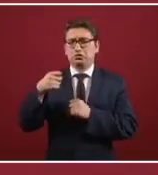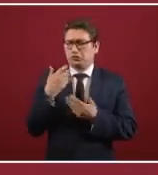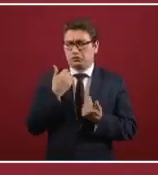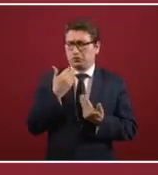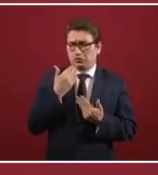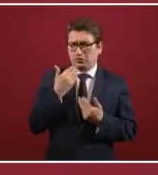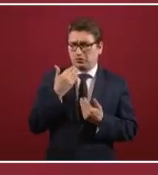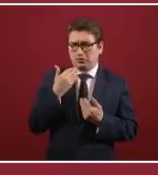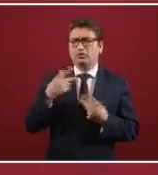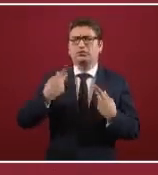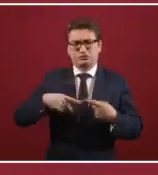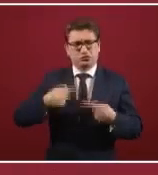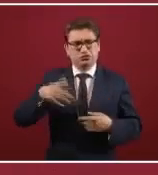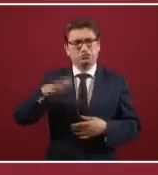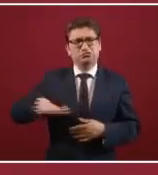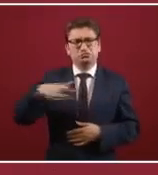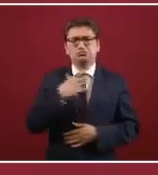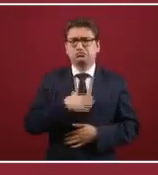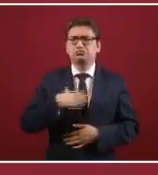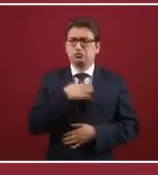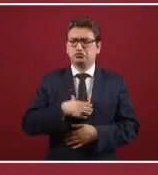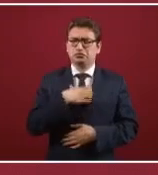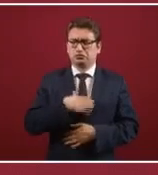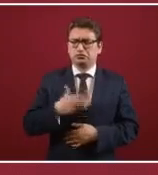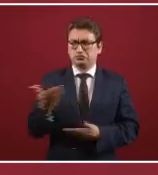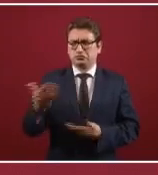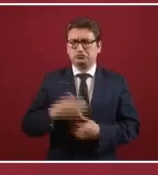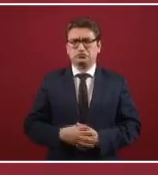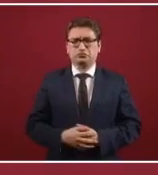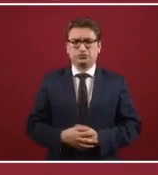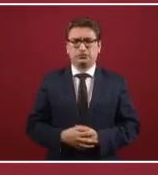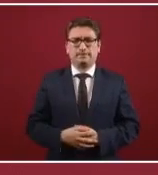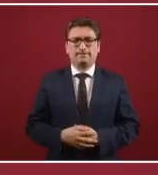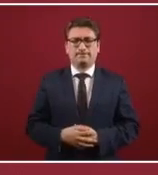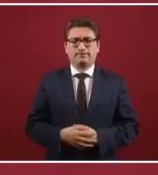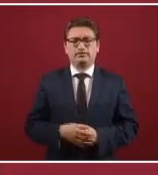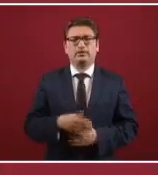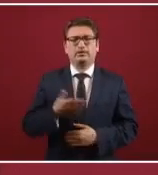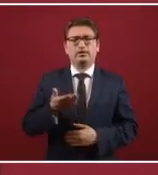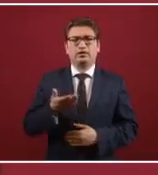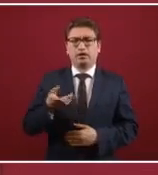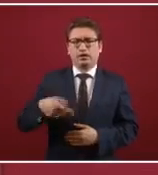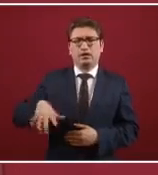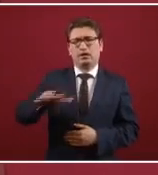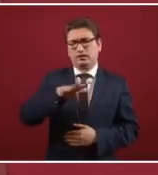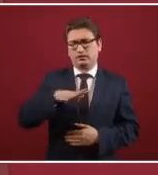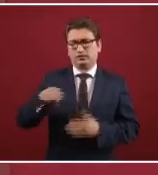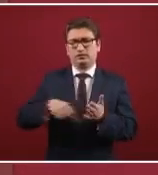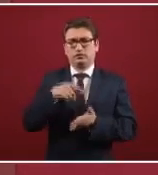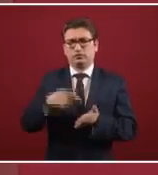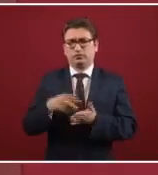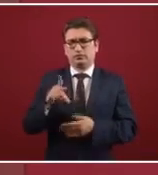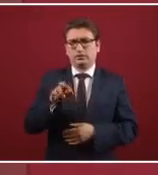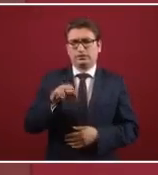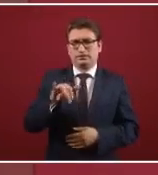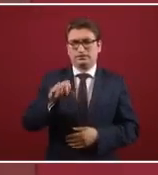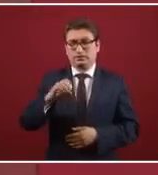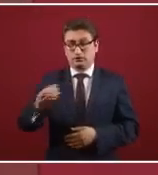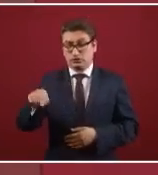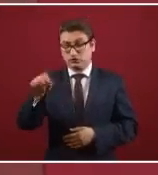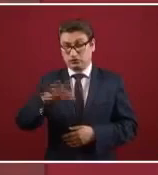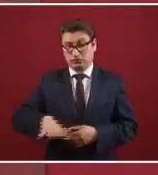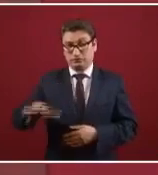la gente está contenta se hizo una consulta en paraíso dónde se